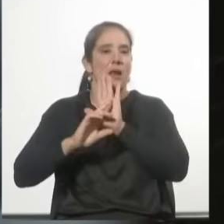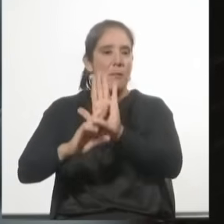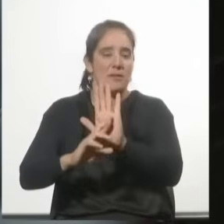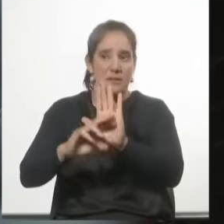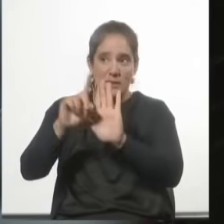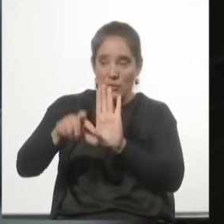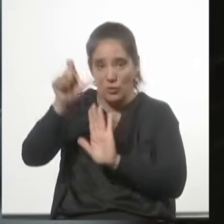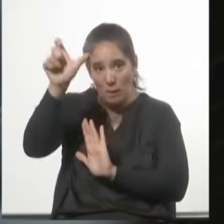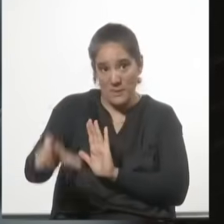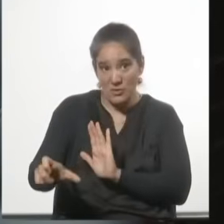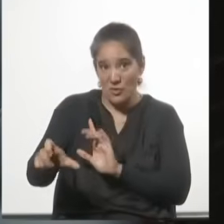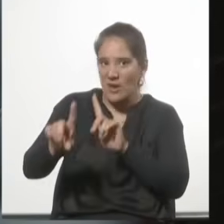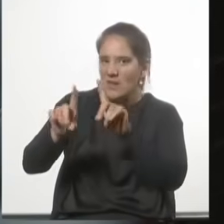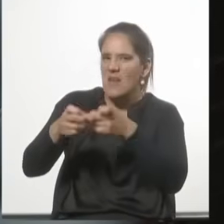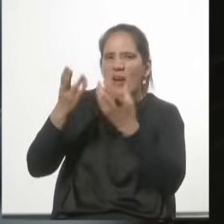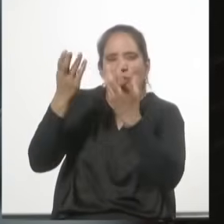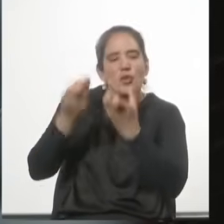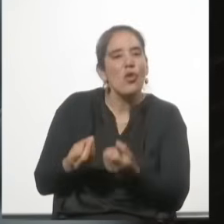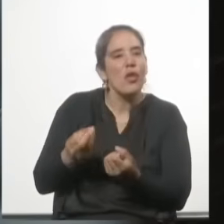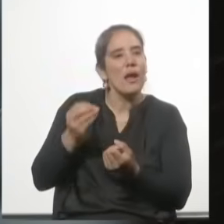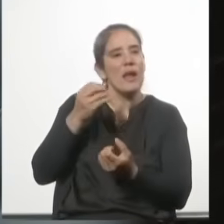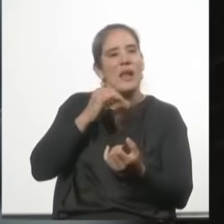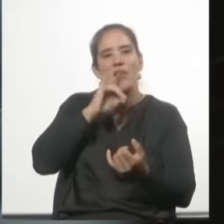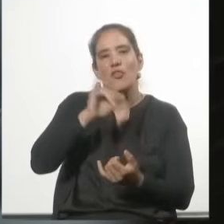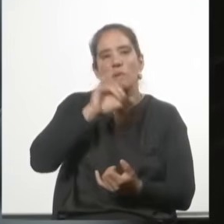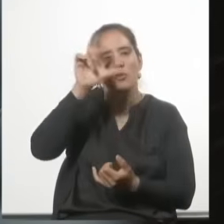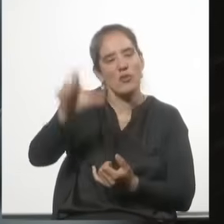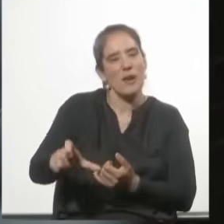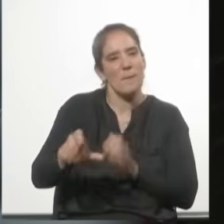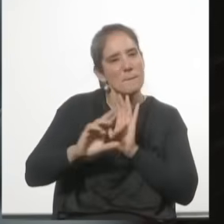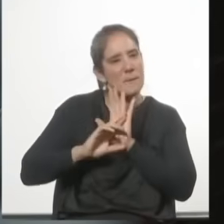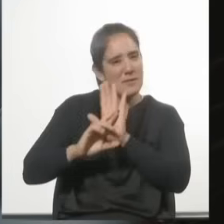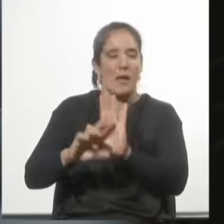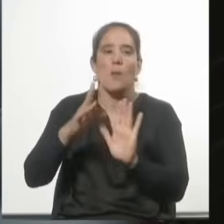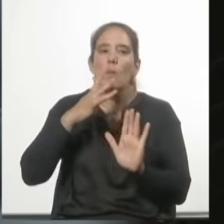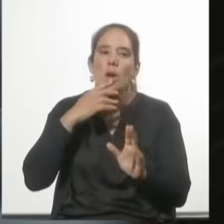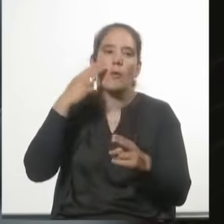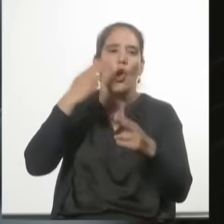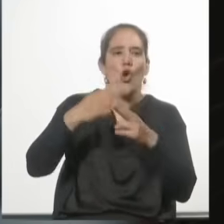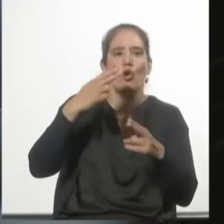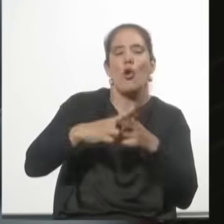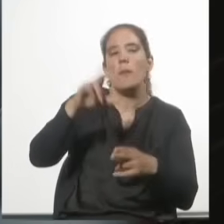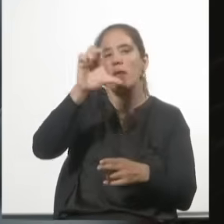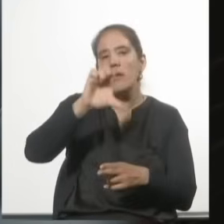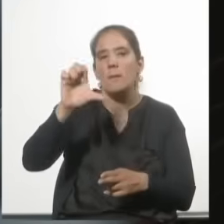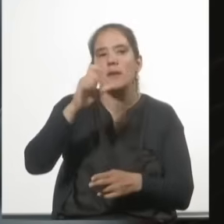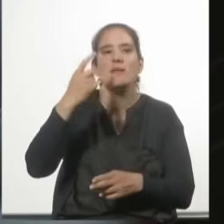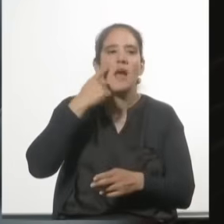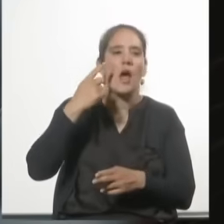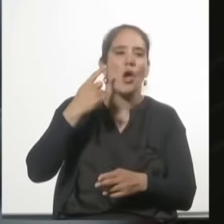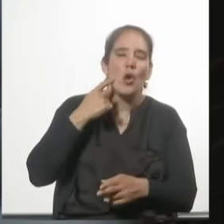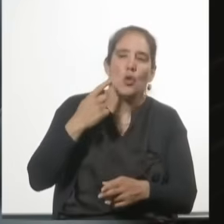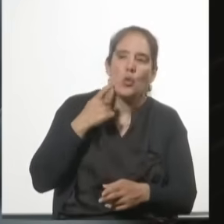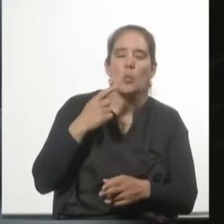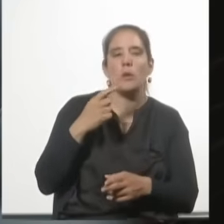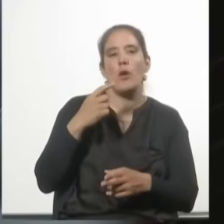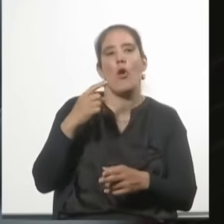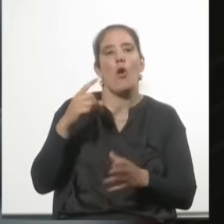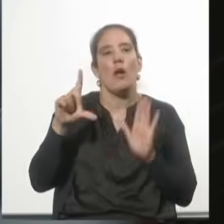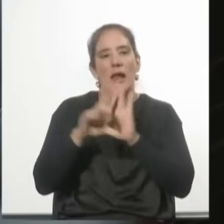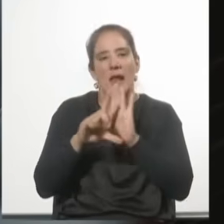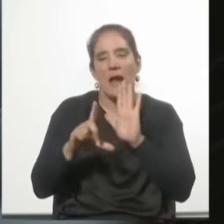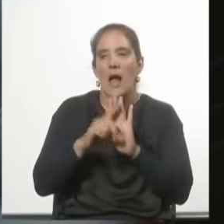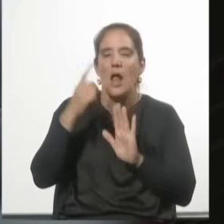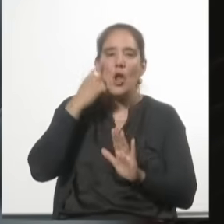contener todos los datos de la entidad presentada, o representada, mejor dicho, lo que no se recoge en el texto de los documentos recibidos. No hay